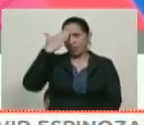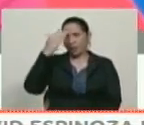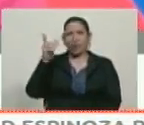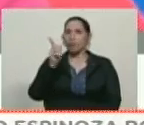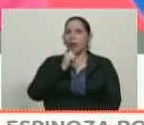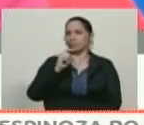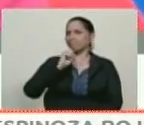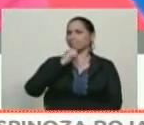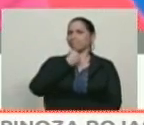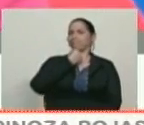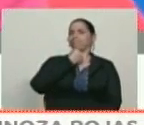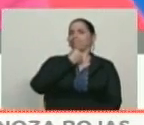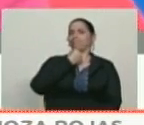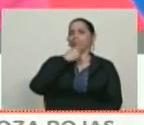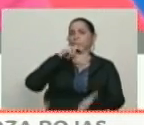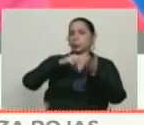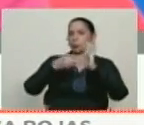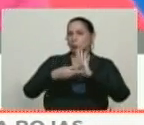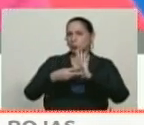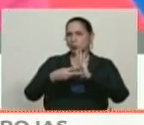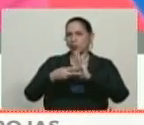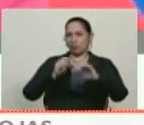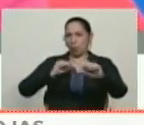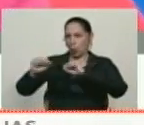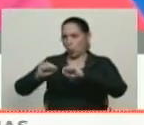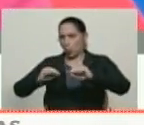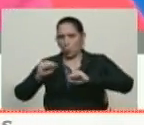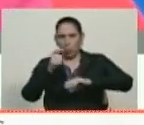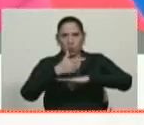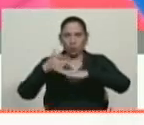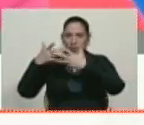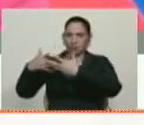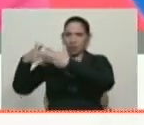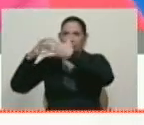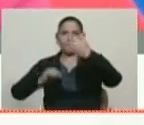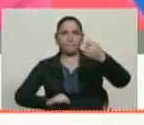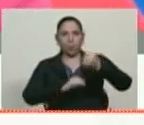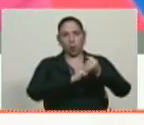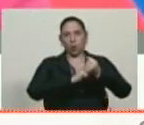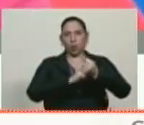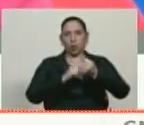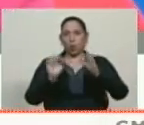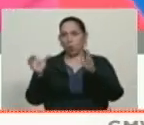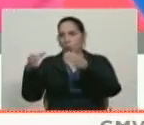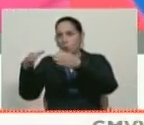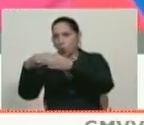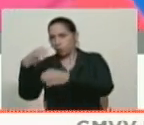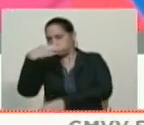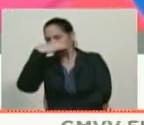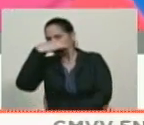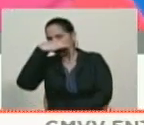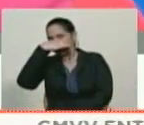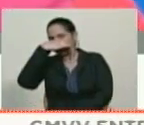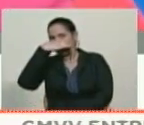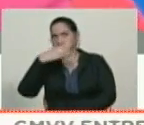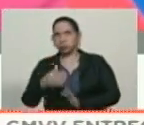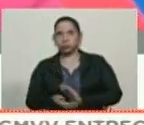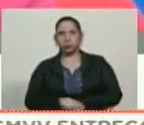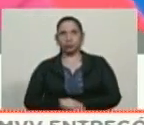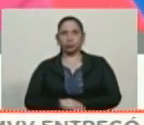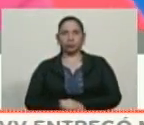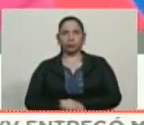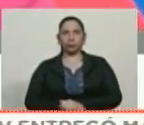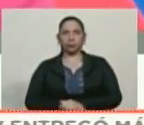nadie, lo que ha significado la actuación de gobiernos estadounidenses en apoyo a grupos irregulares, en apoyo a grupos